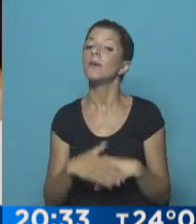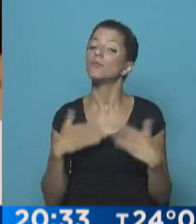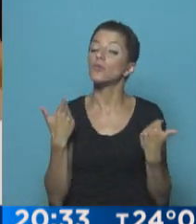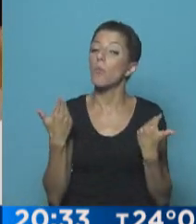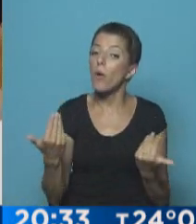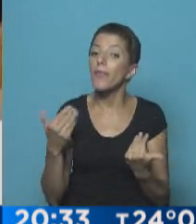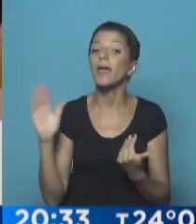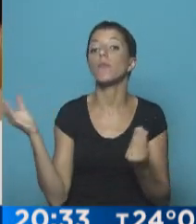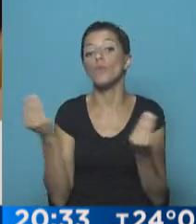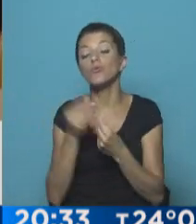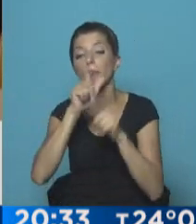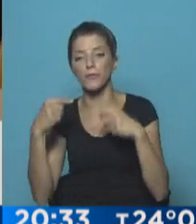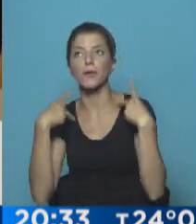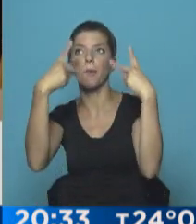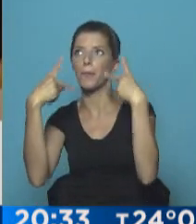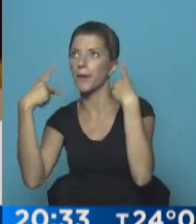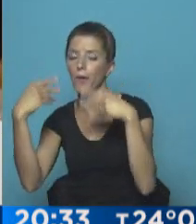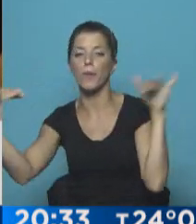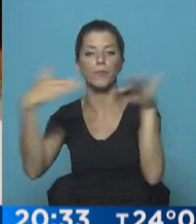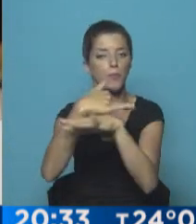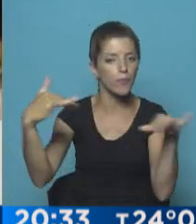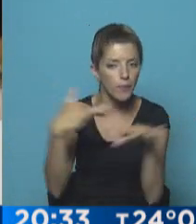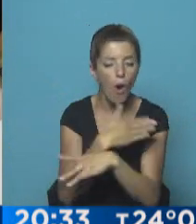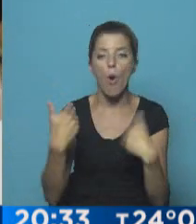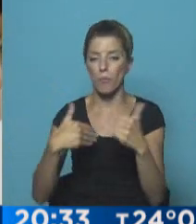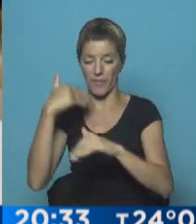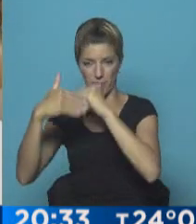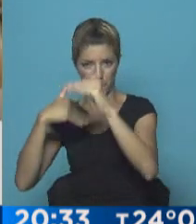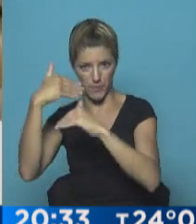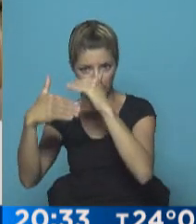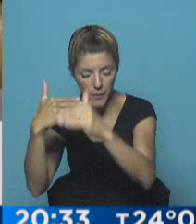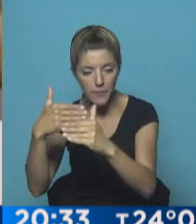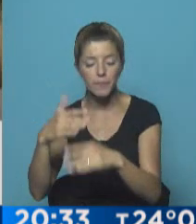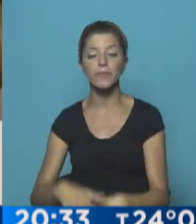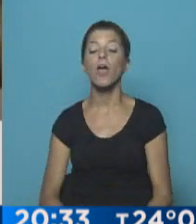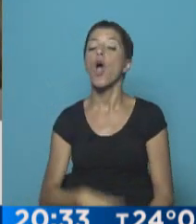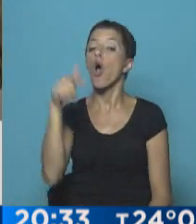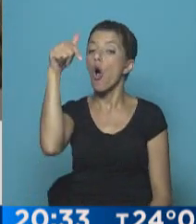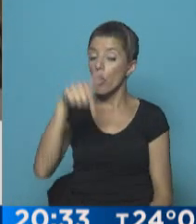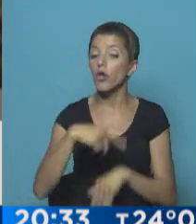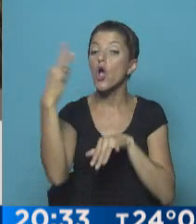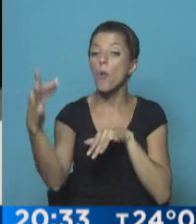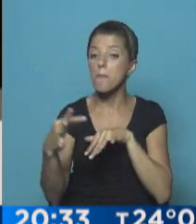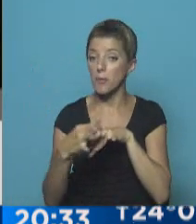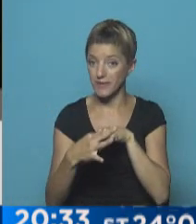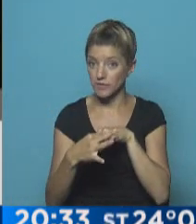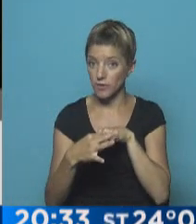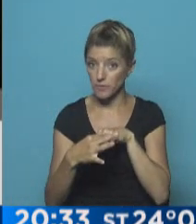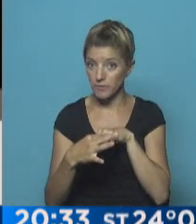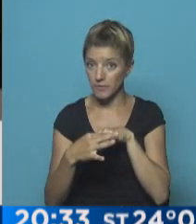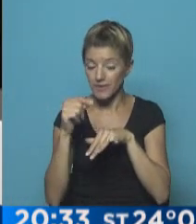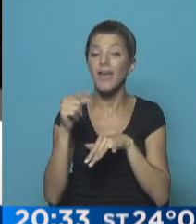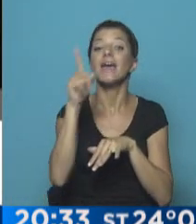nuestra gente circule, se vincule, trata de crecer. Y hoy estamos comprometiéndonos a transformar en autovía